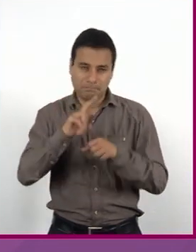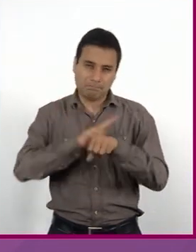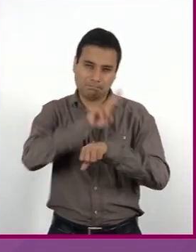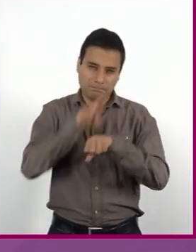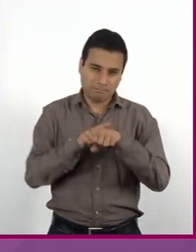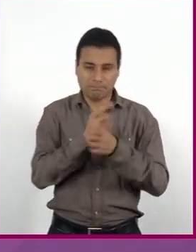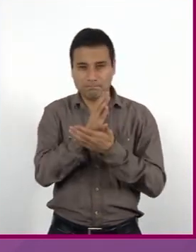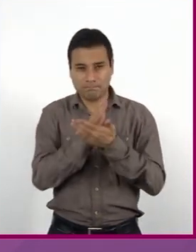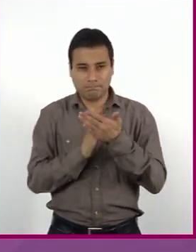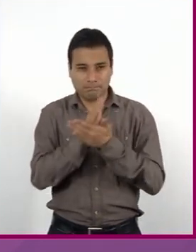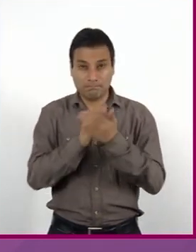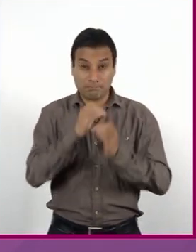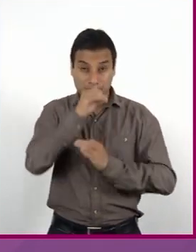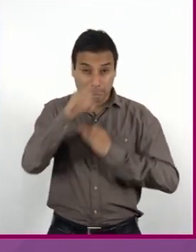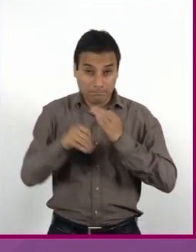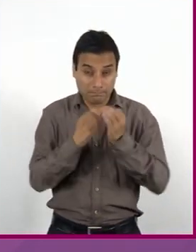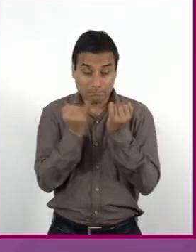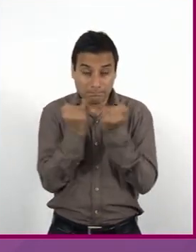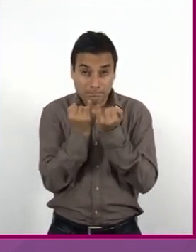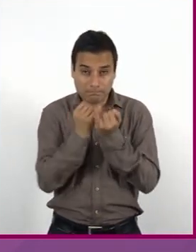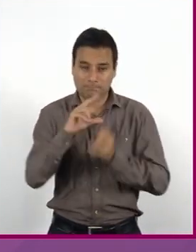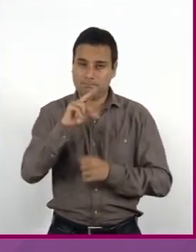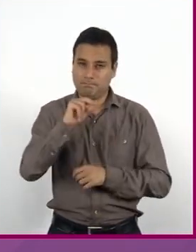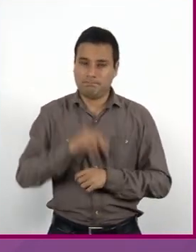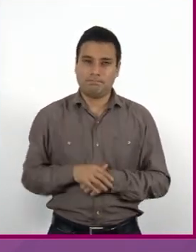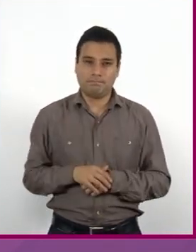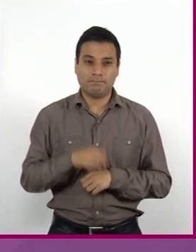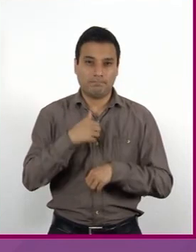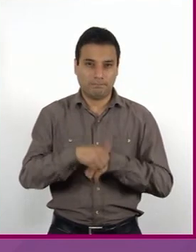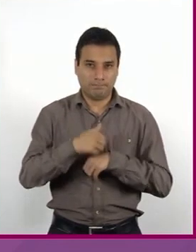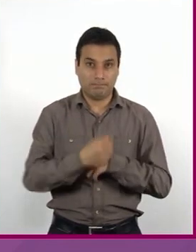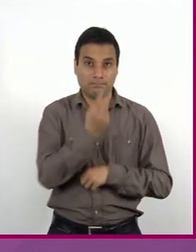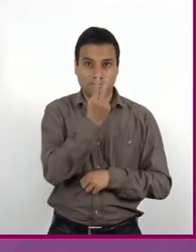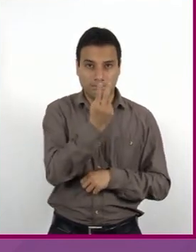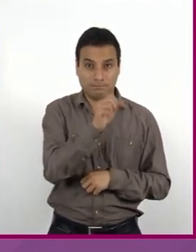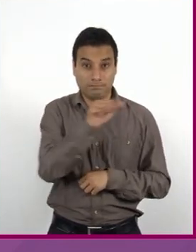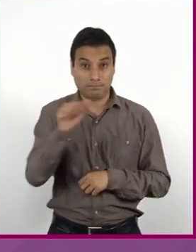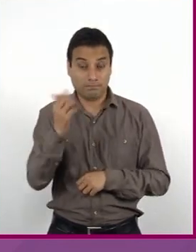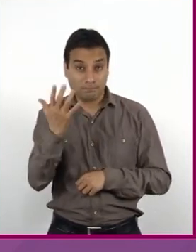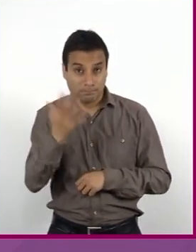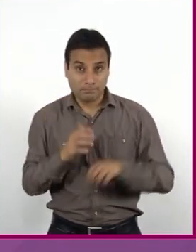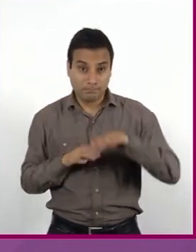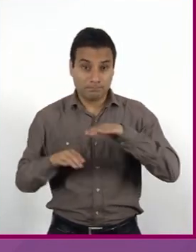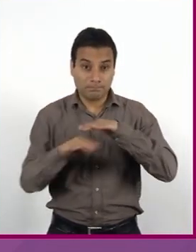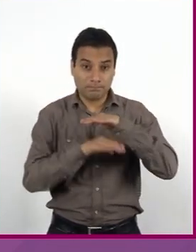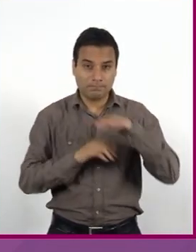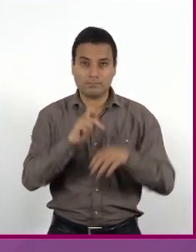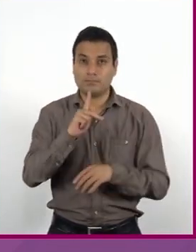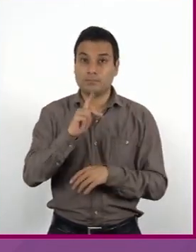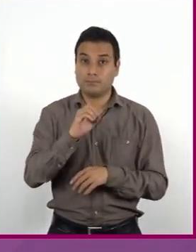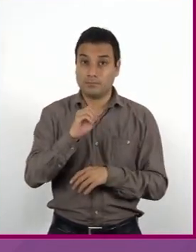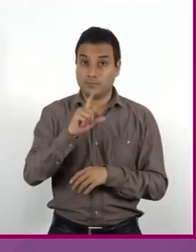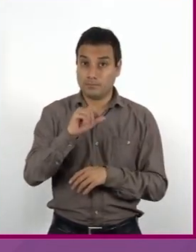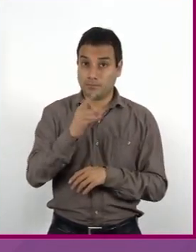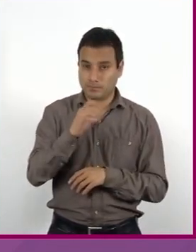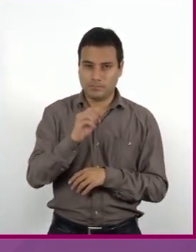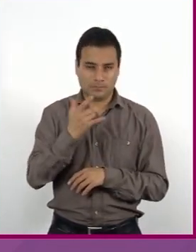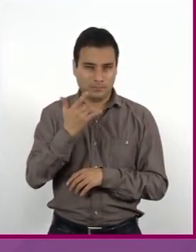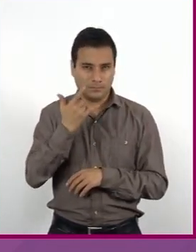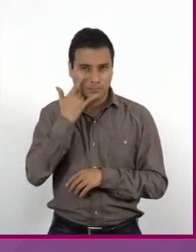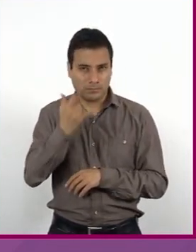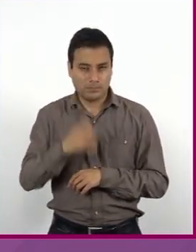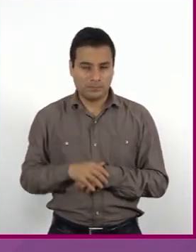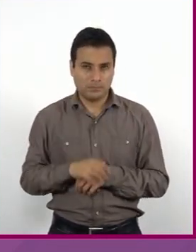sus lados son iguales. Del segundo al quinto prisma, sus bases son polígonos irregulares.